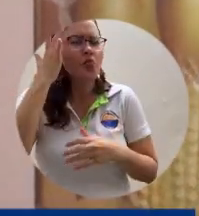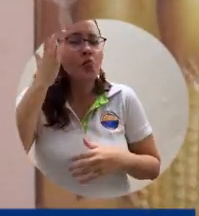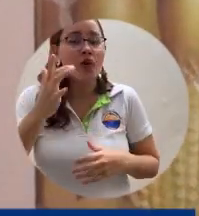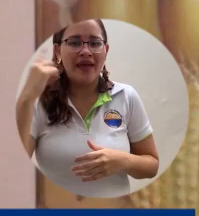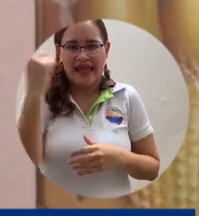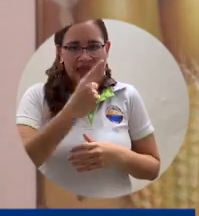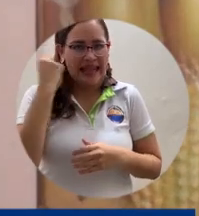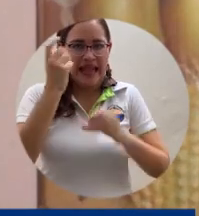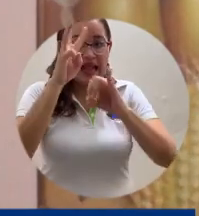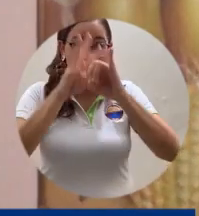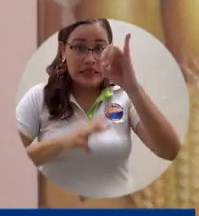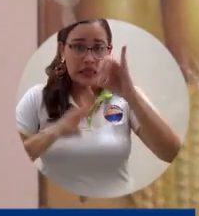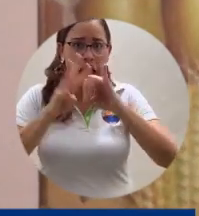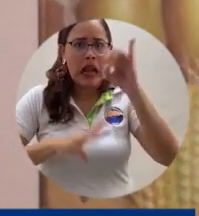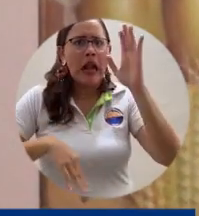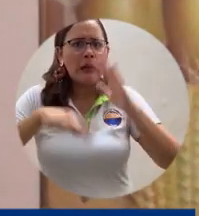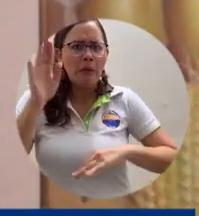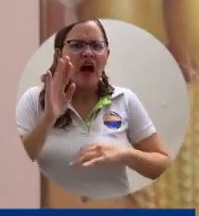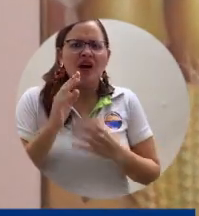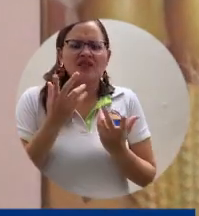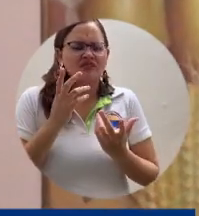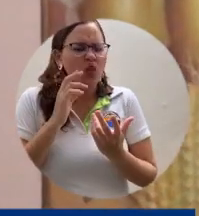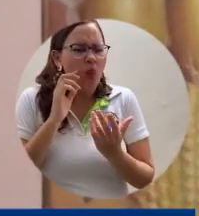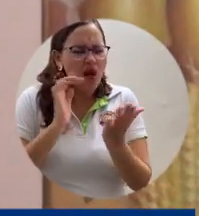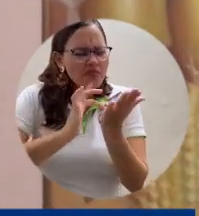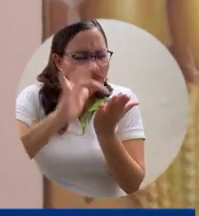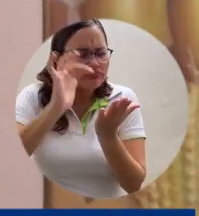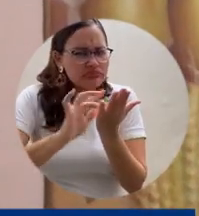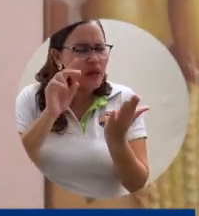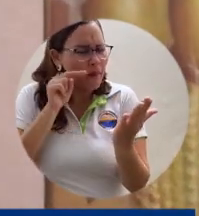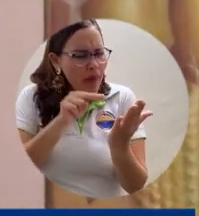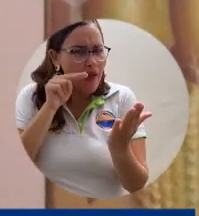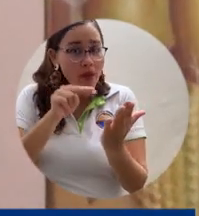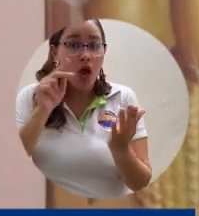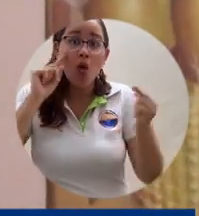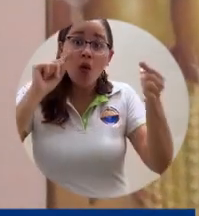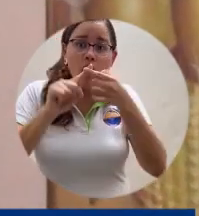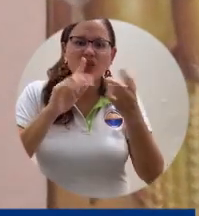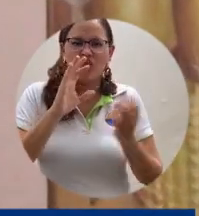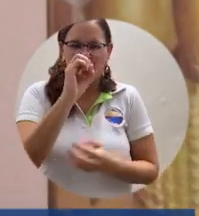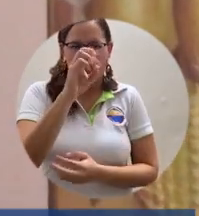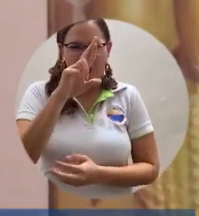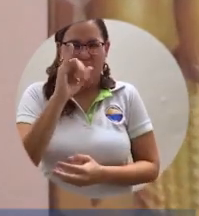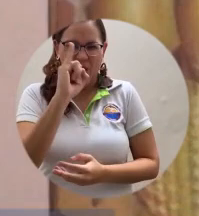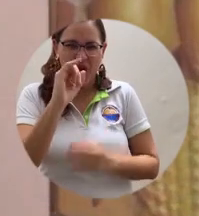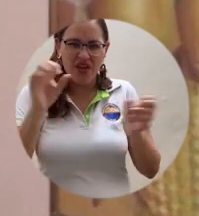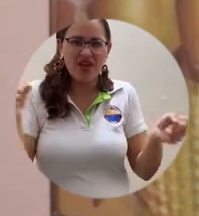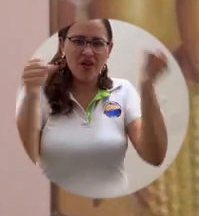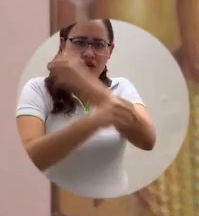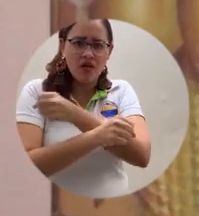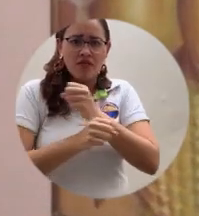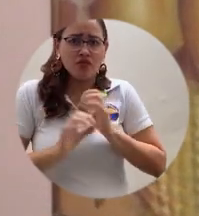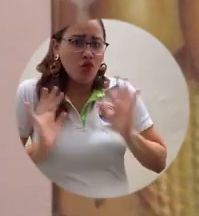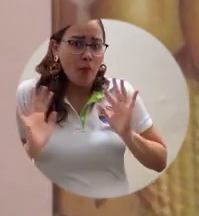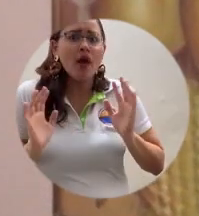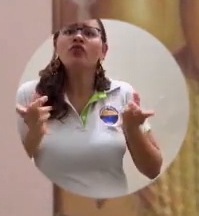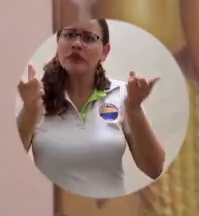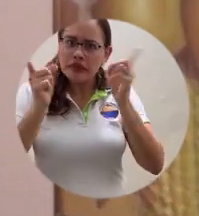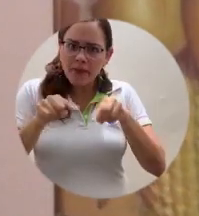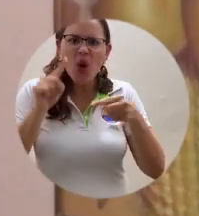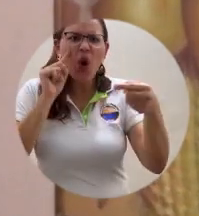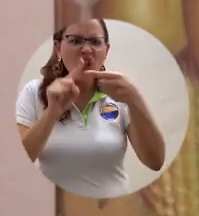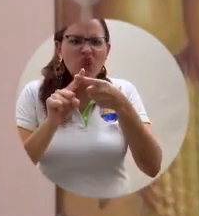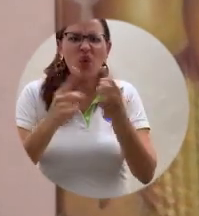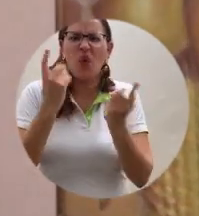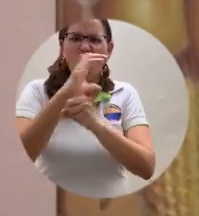alta interacción de personas en la cuenta que se han interesado no solo por las convocatorias de la ORI, sino por conocer de otras culturas y modelos educativos en el